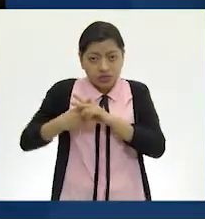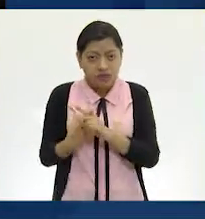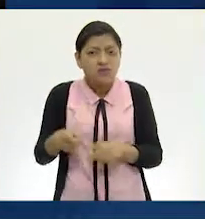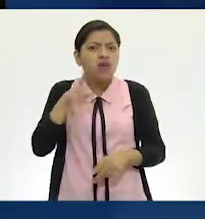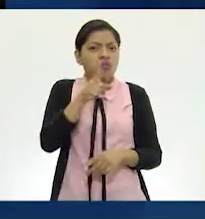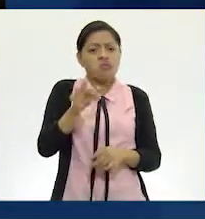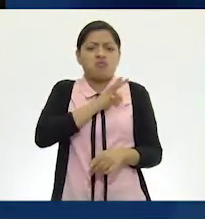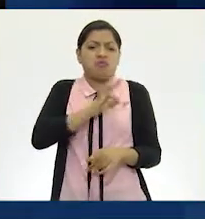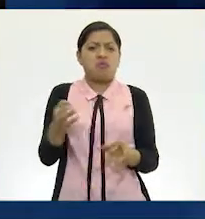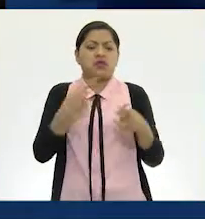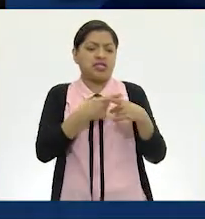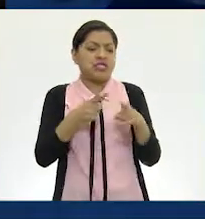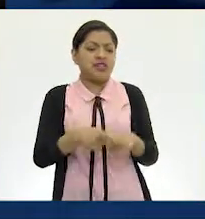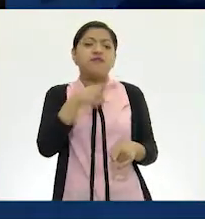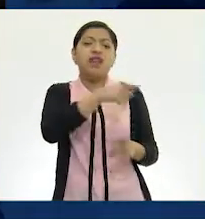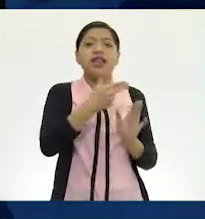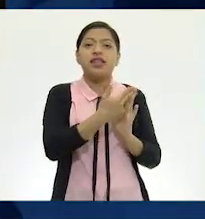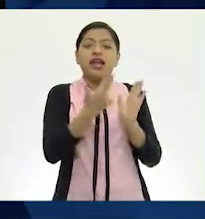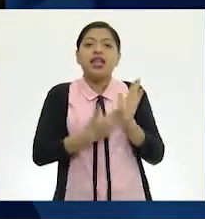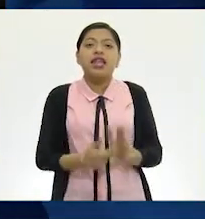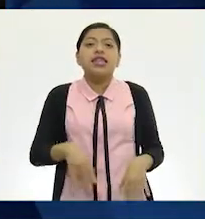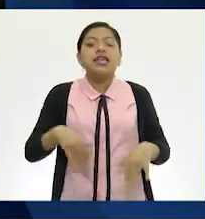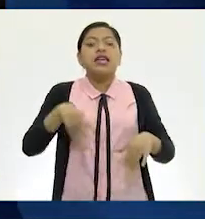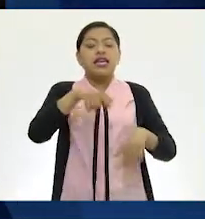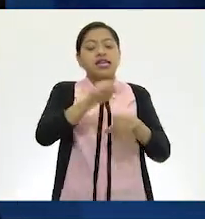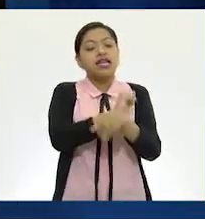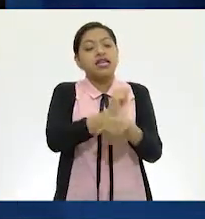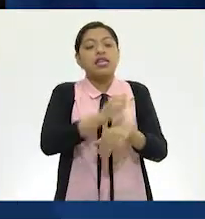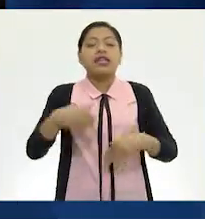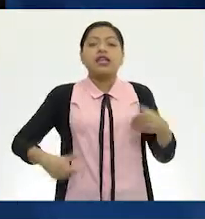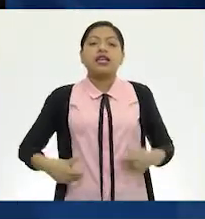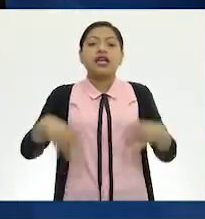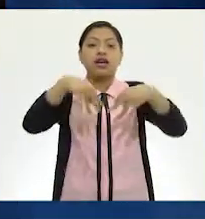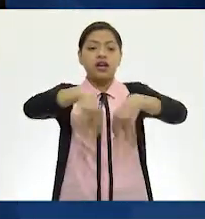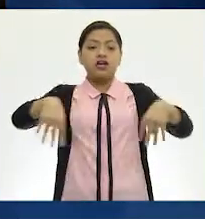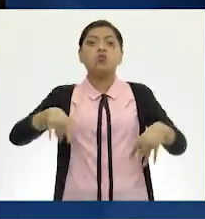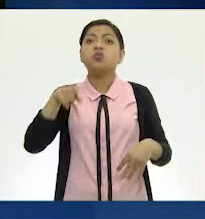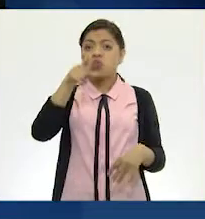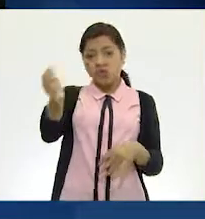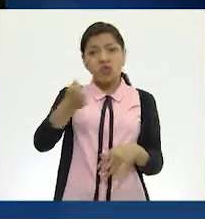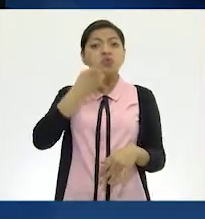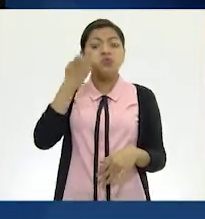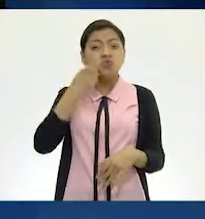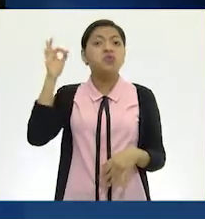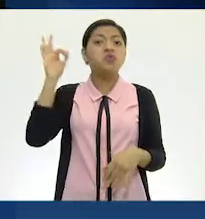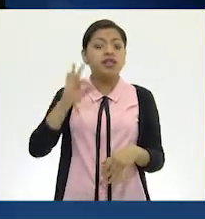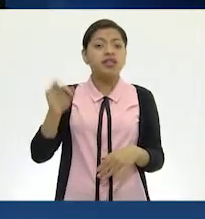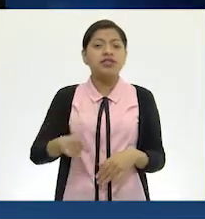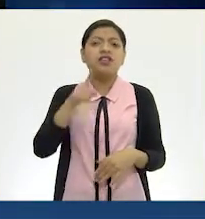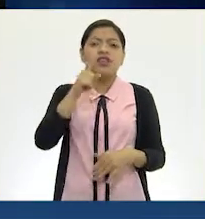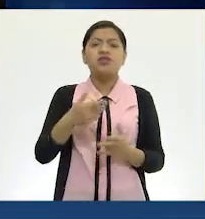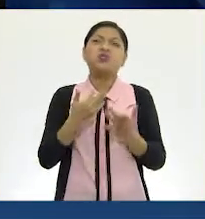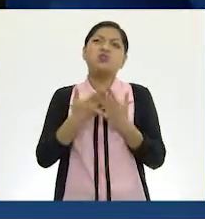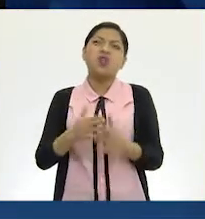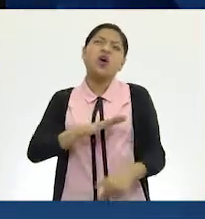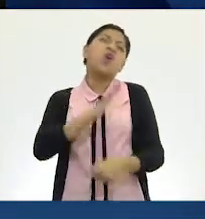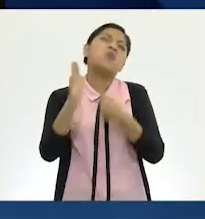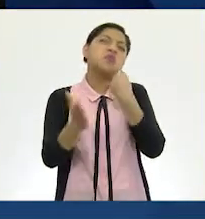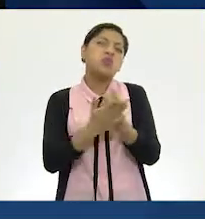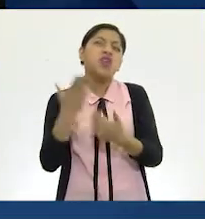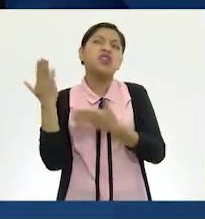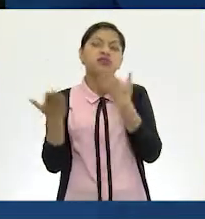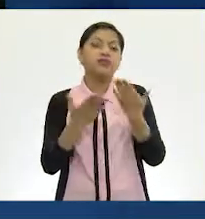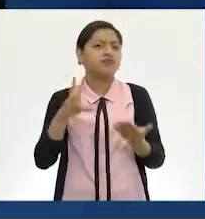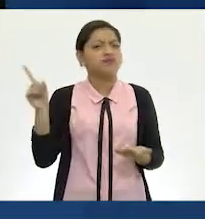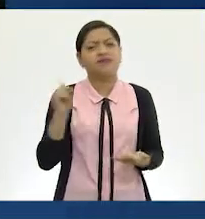opciones de algún taller de actuación, de teatro en la misma escuela, que no se esperen a estudiar, porque la escuela, por supuesto,